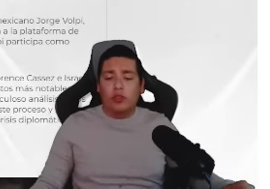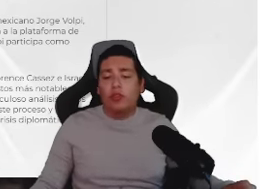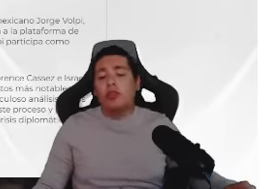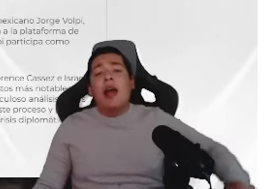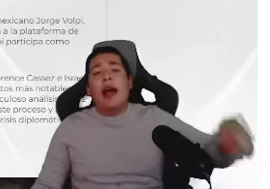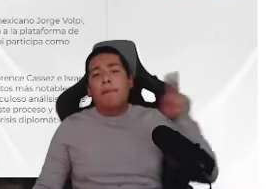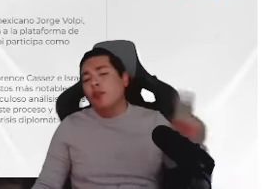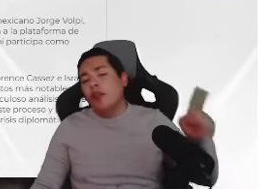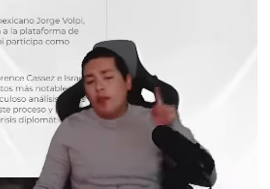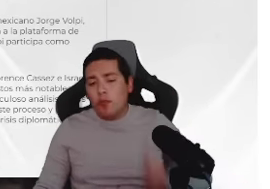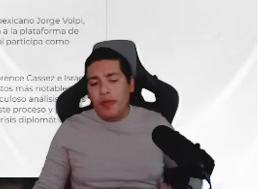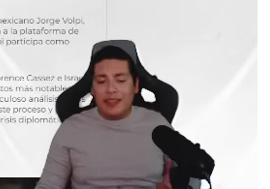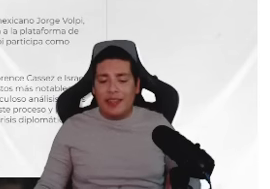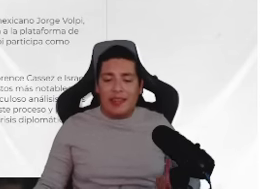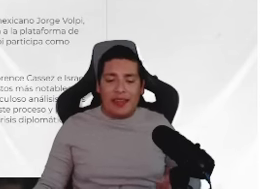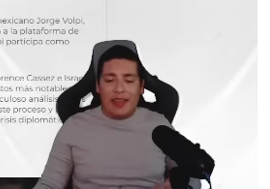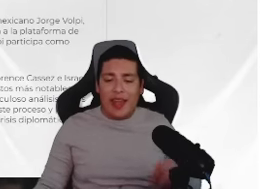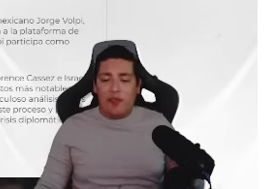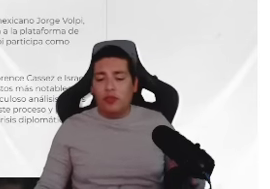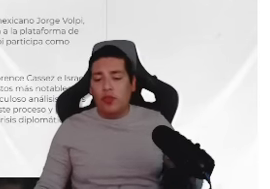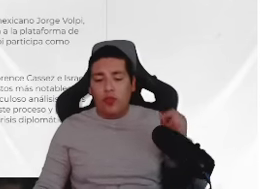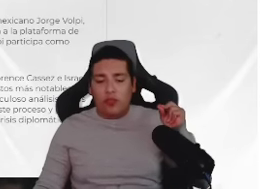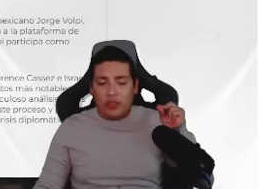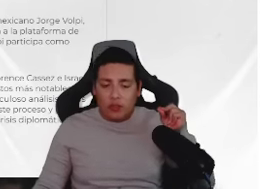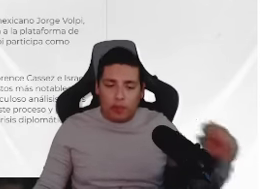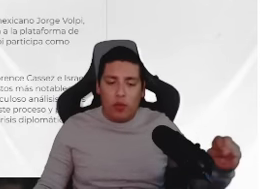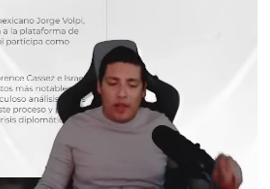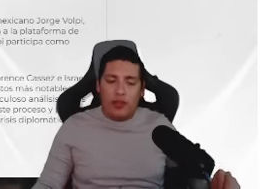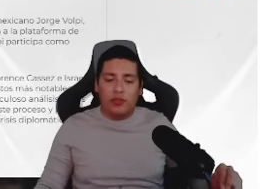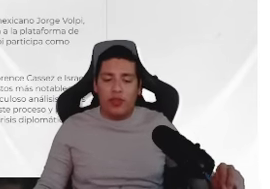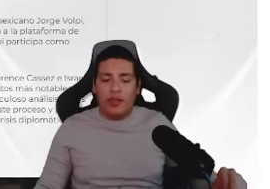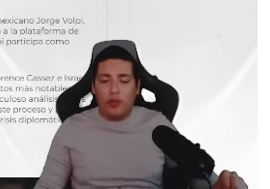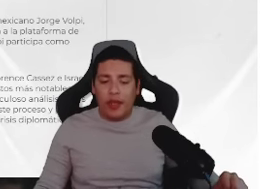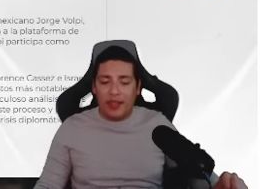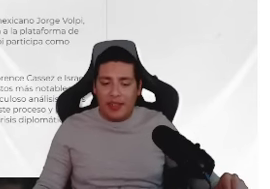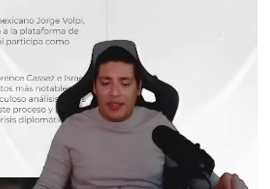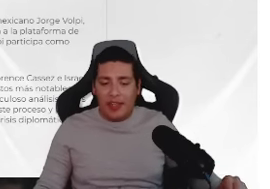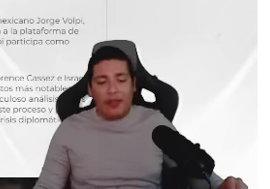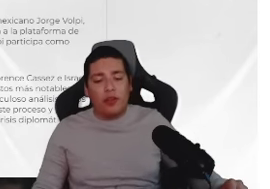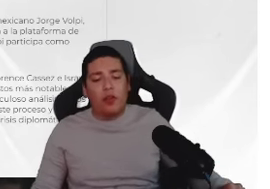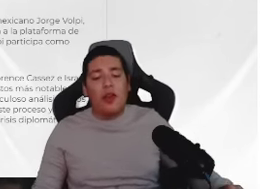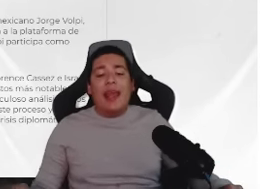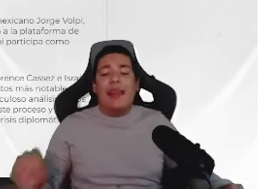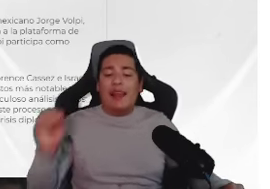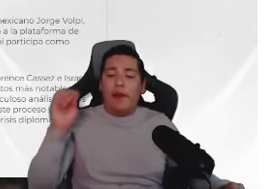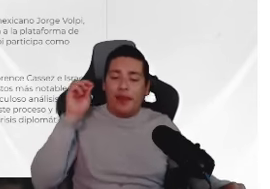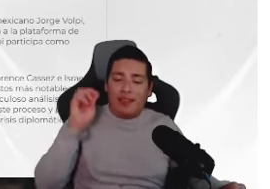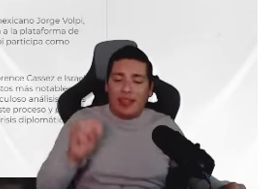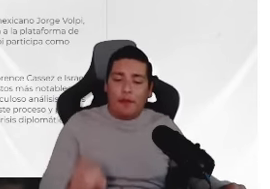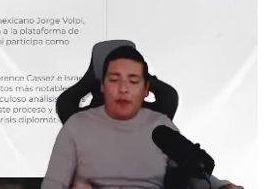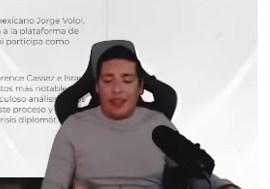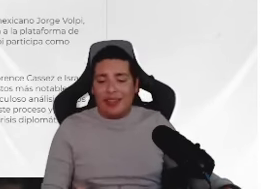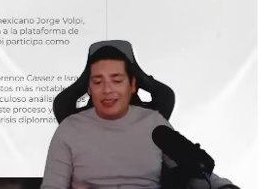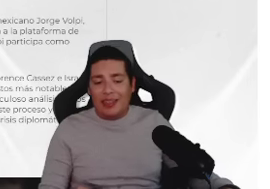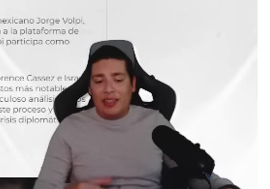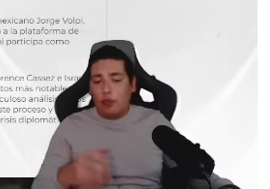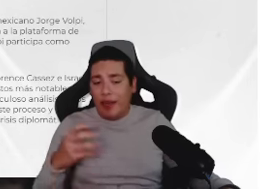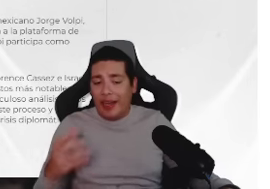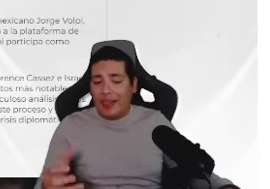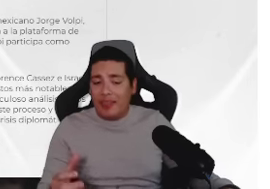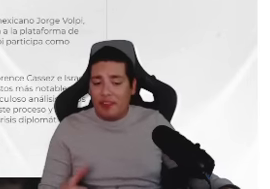nosotros de cumplirse 17 años y uno de los casos más polémicos de la historia reciente de méxico de la francesa florence cassez